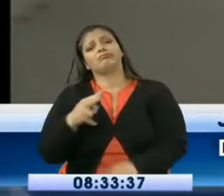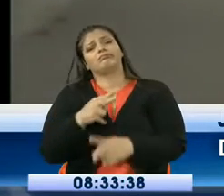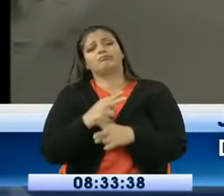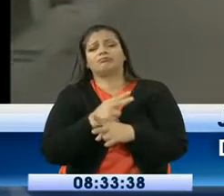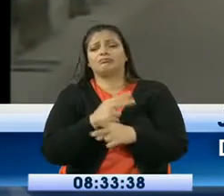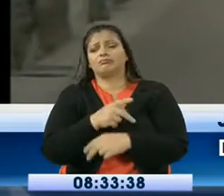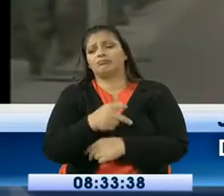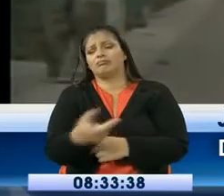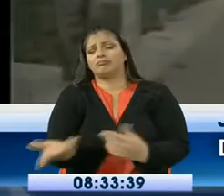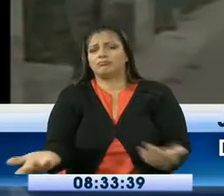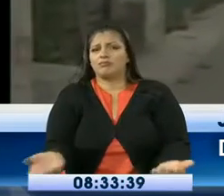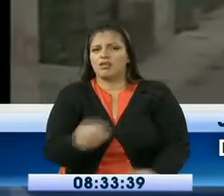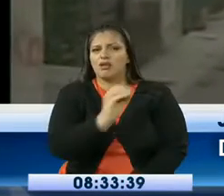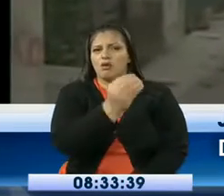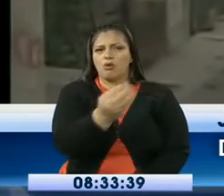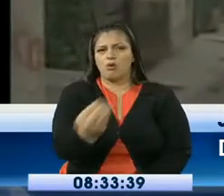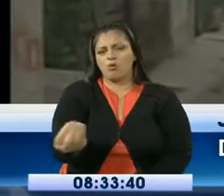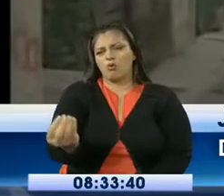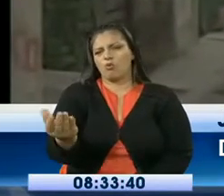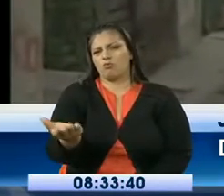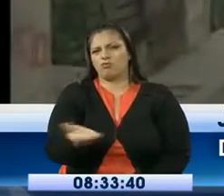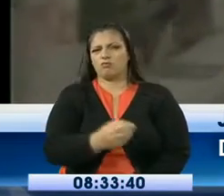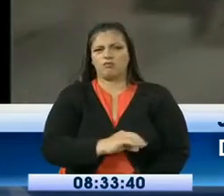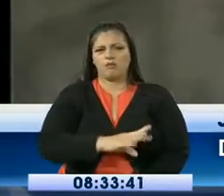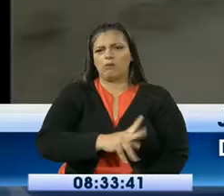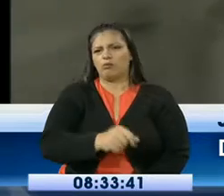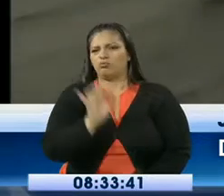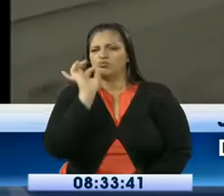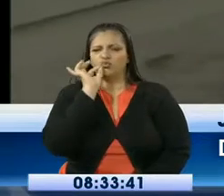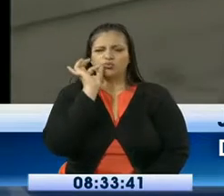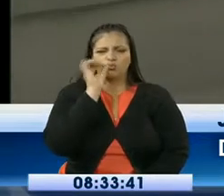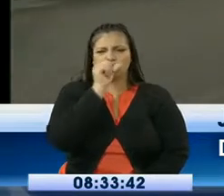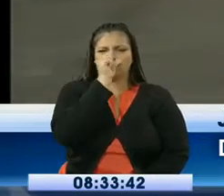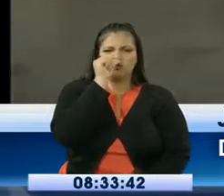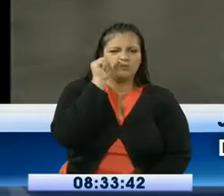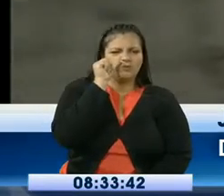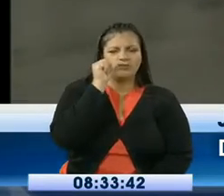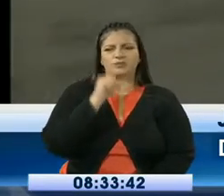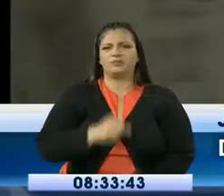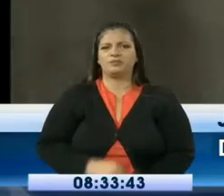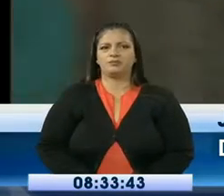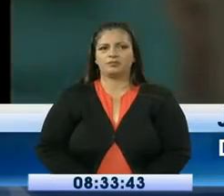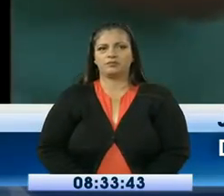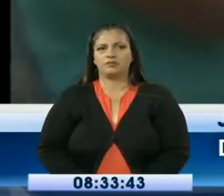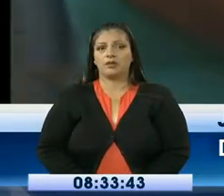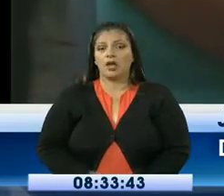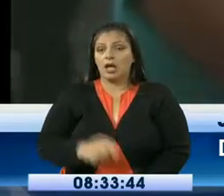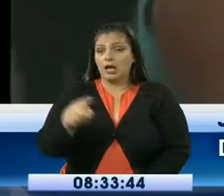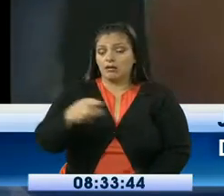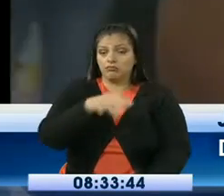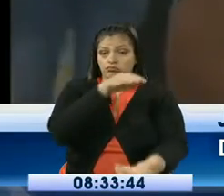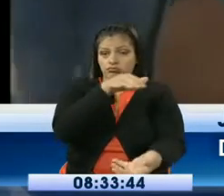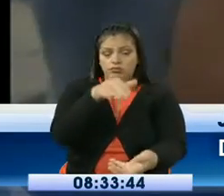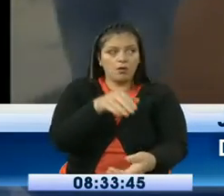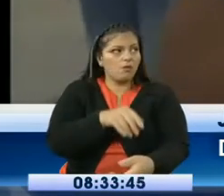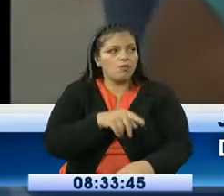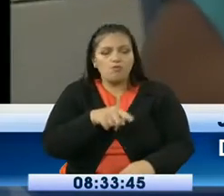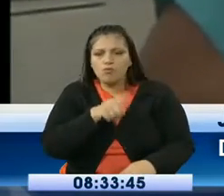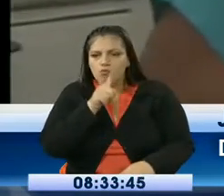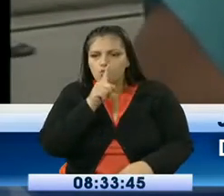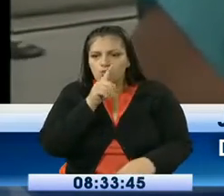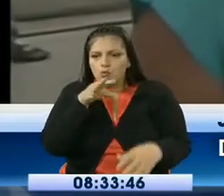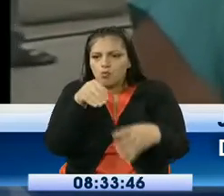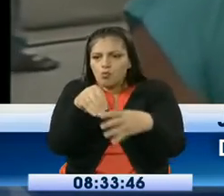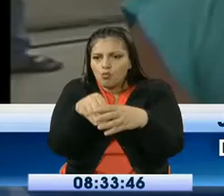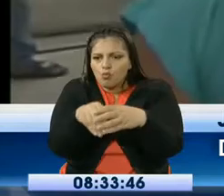que hay muchos chicos por aquí que andan en la calle malandro, fumando. E incluso en los sacos dejan por ahí escondidito cosas. Yo a veces me da